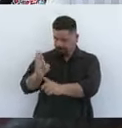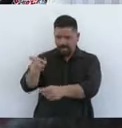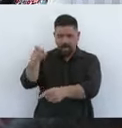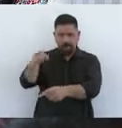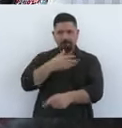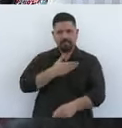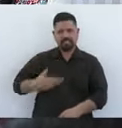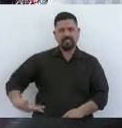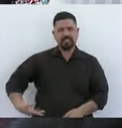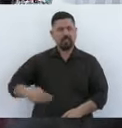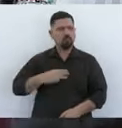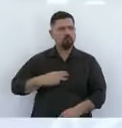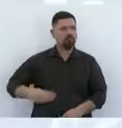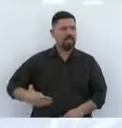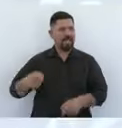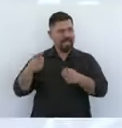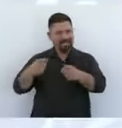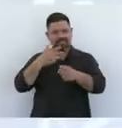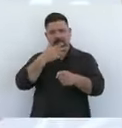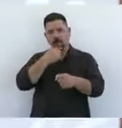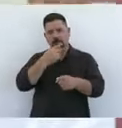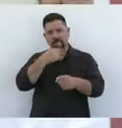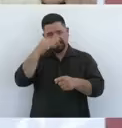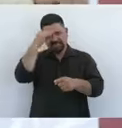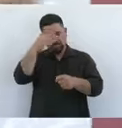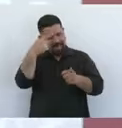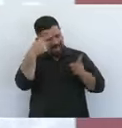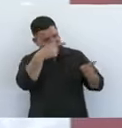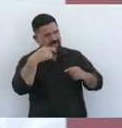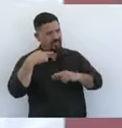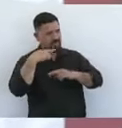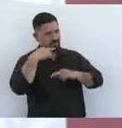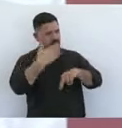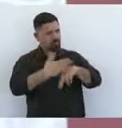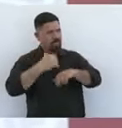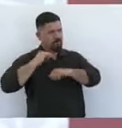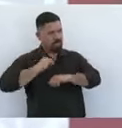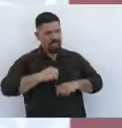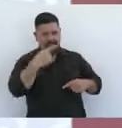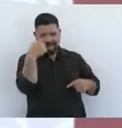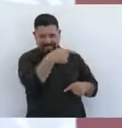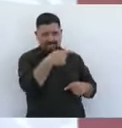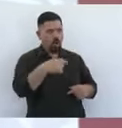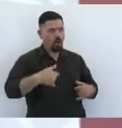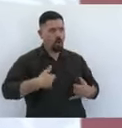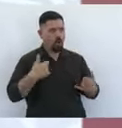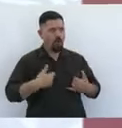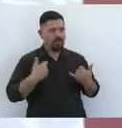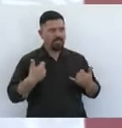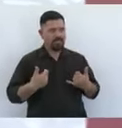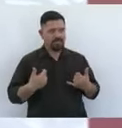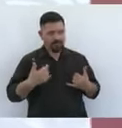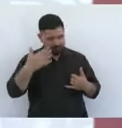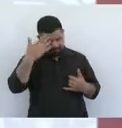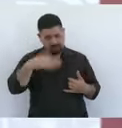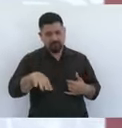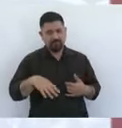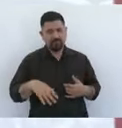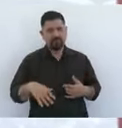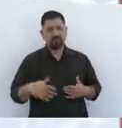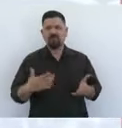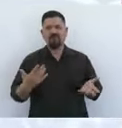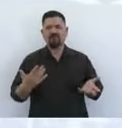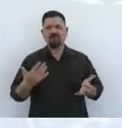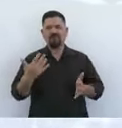Este señor se va a hacer cargo. Este joven. Ya ven por qué ya no hacen